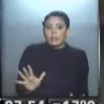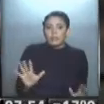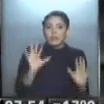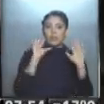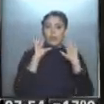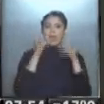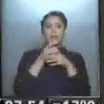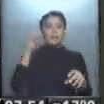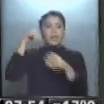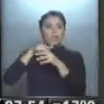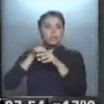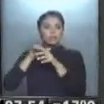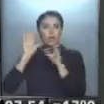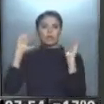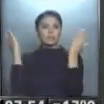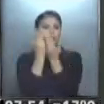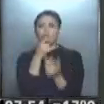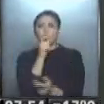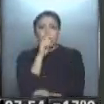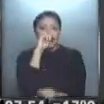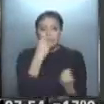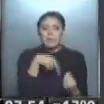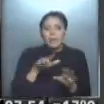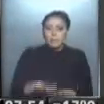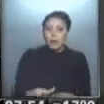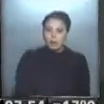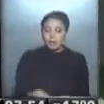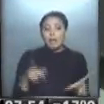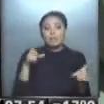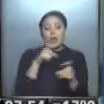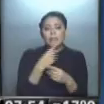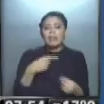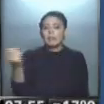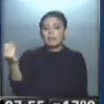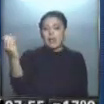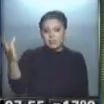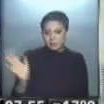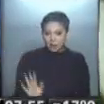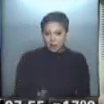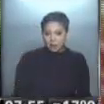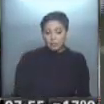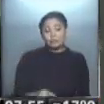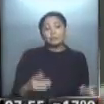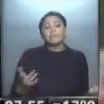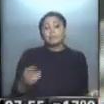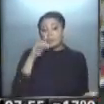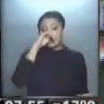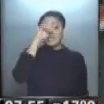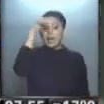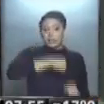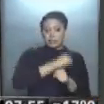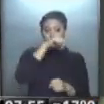encerrados en las formaciones porque no sabían qué era lo que ocurría. El problema fue de señalización y, bueno, vinieron hasta